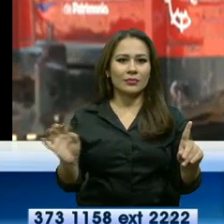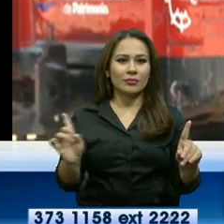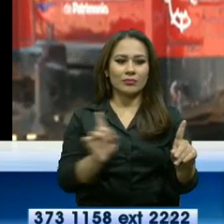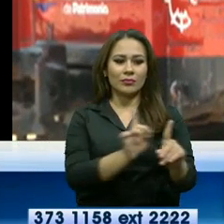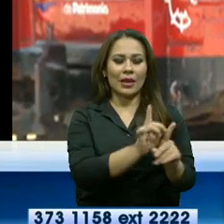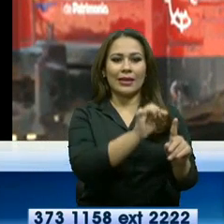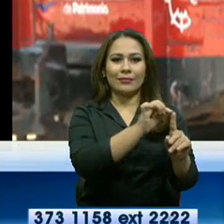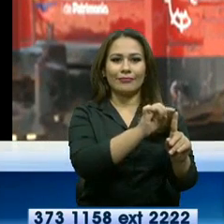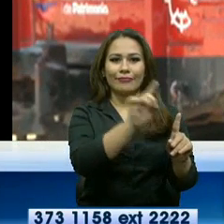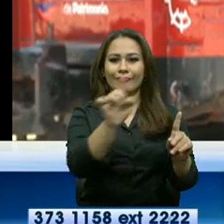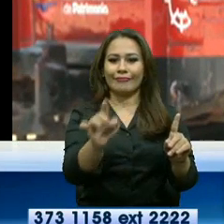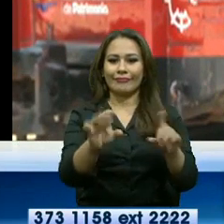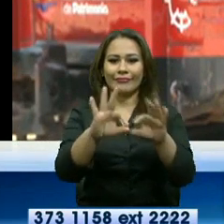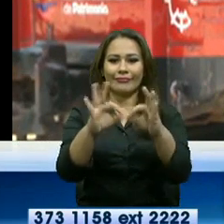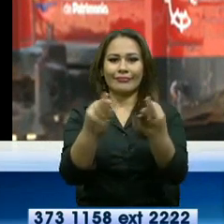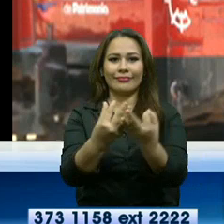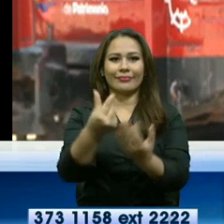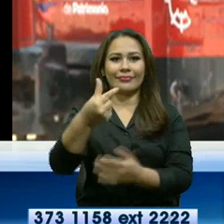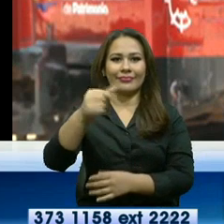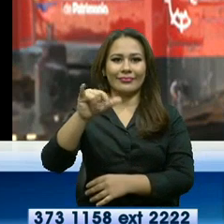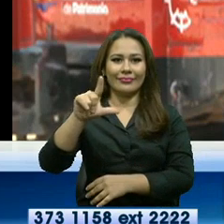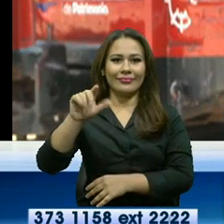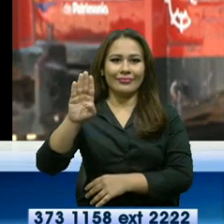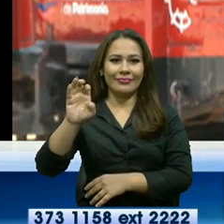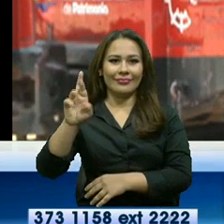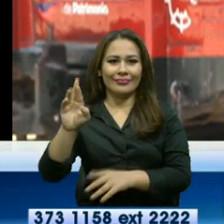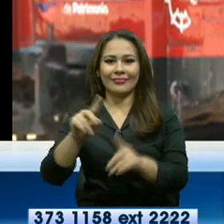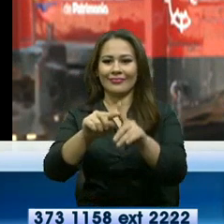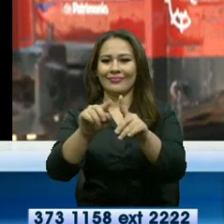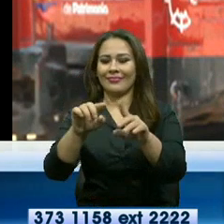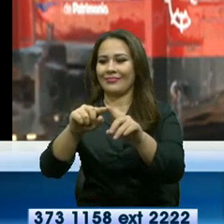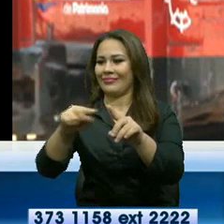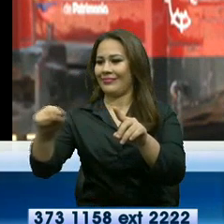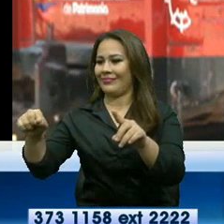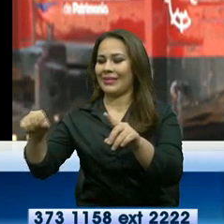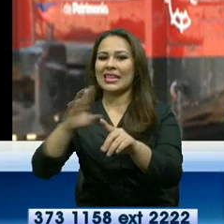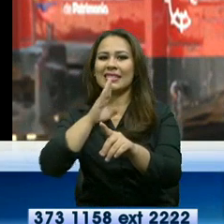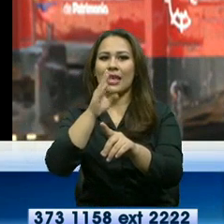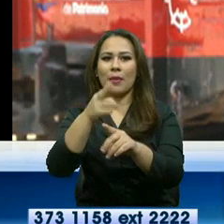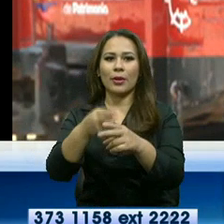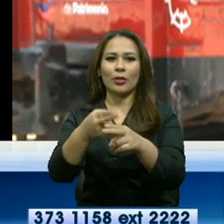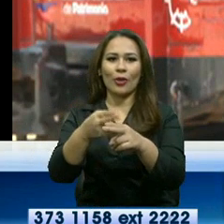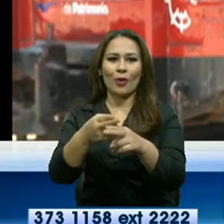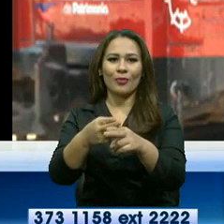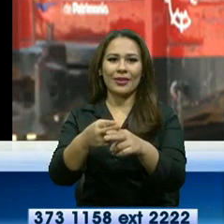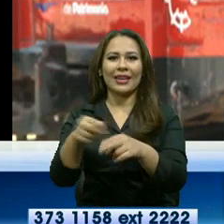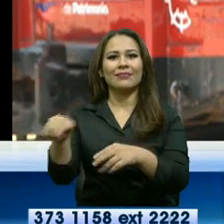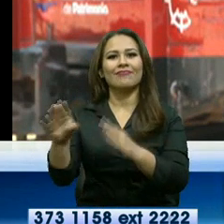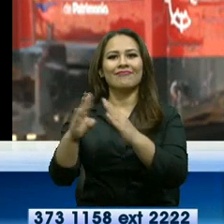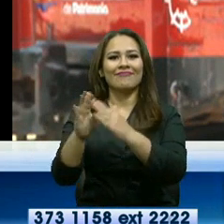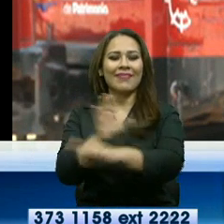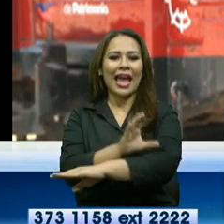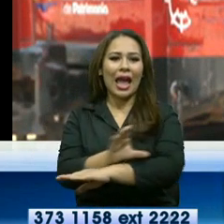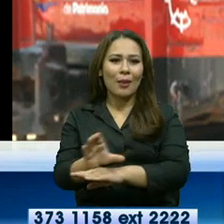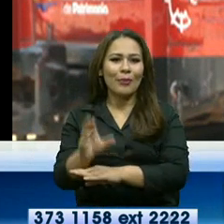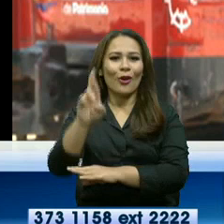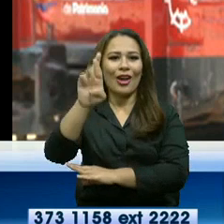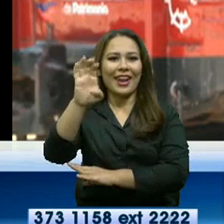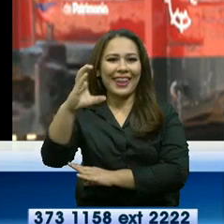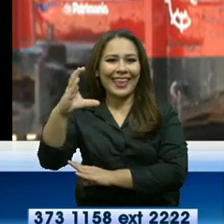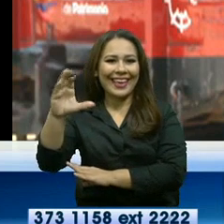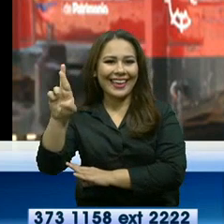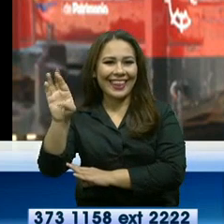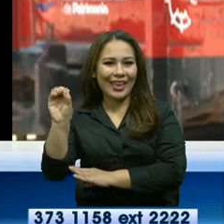transfiere a la familia Gilbert, y de la familia Gilbert siempre se mantuvo el nombre de la Hacienda del Recreo. Por eso que en los